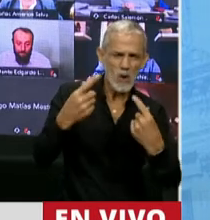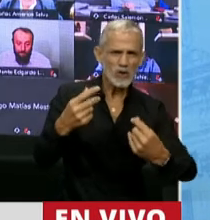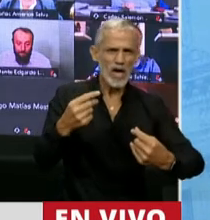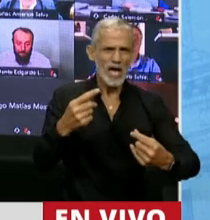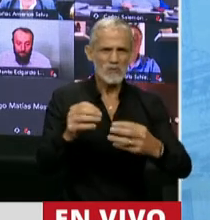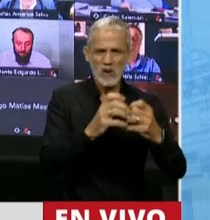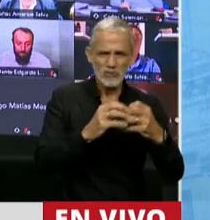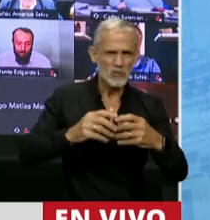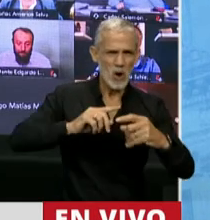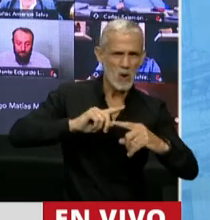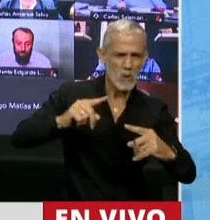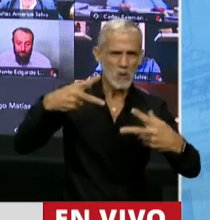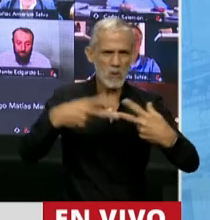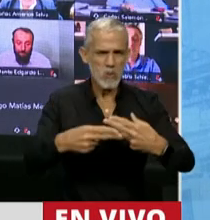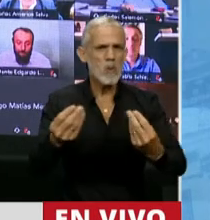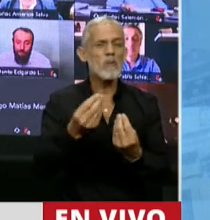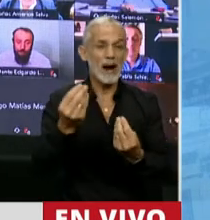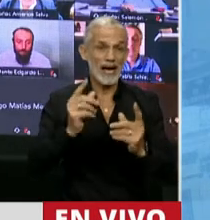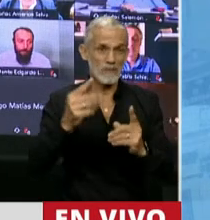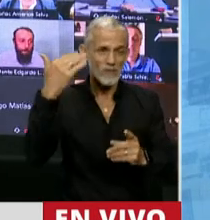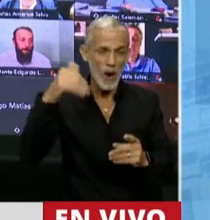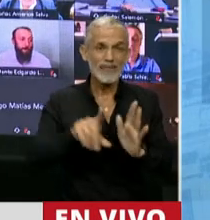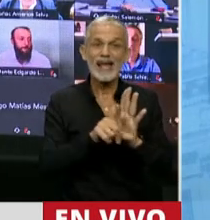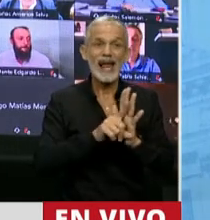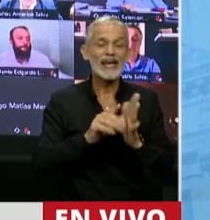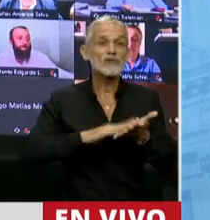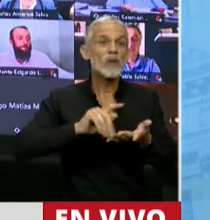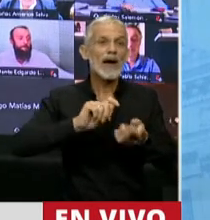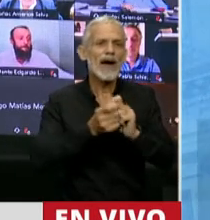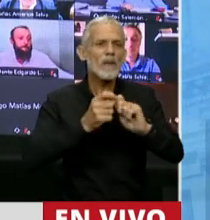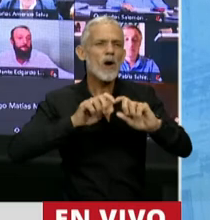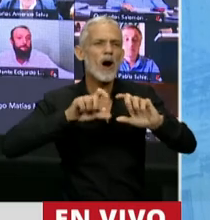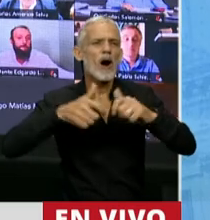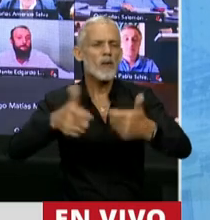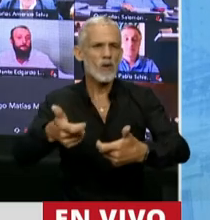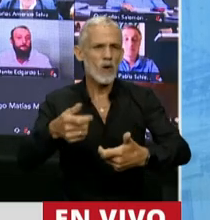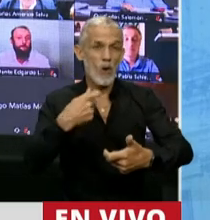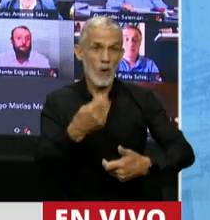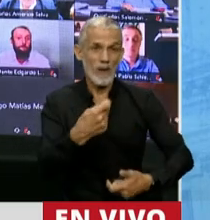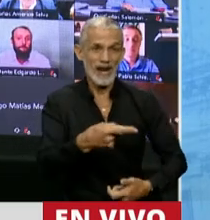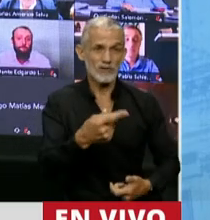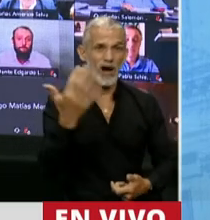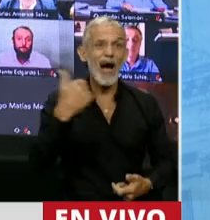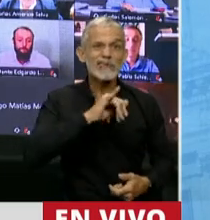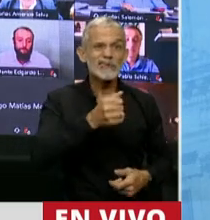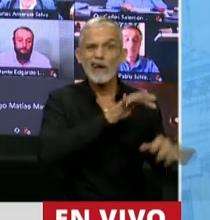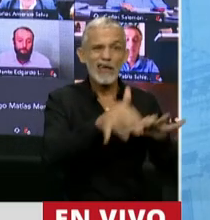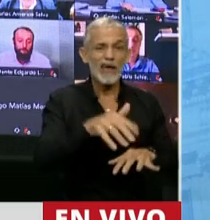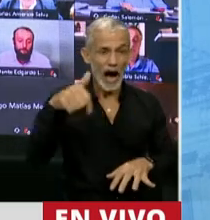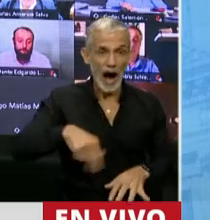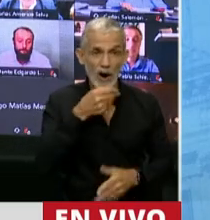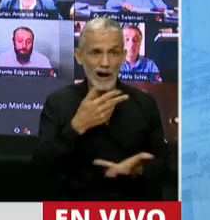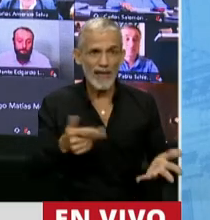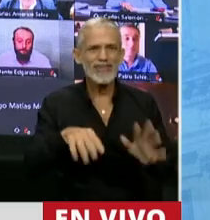pudiera sesionar para tratar lo que en ese momento era una modificación de la movilidad jubilatoria, luego sancionada por ley